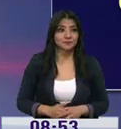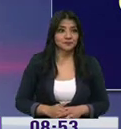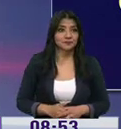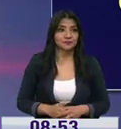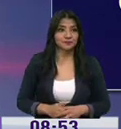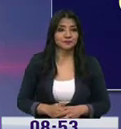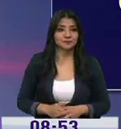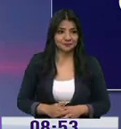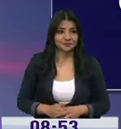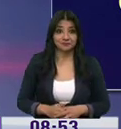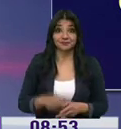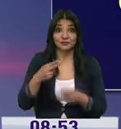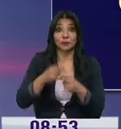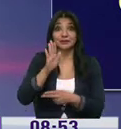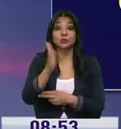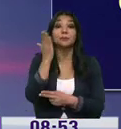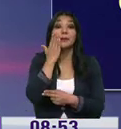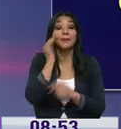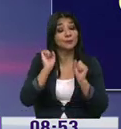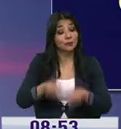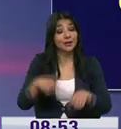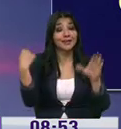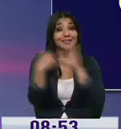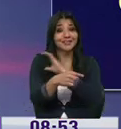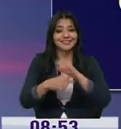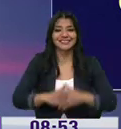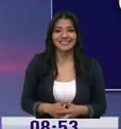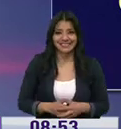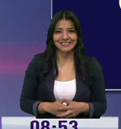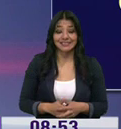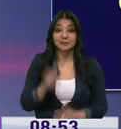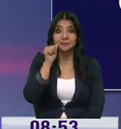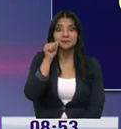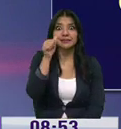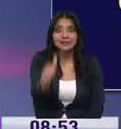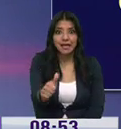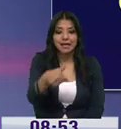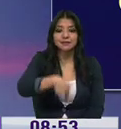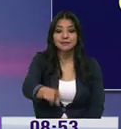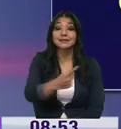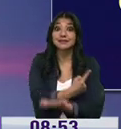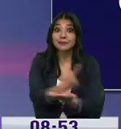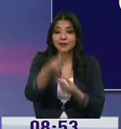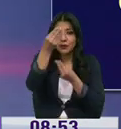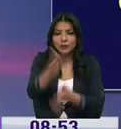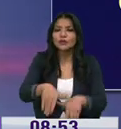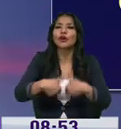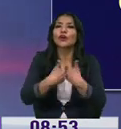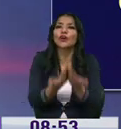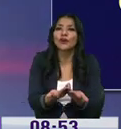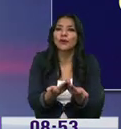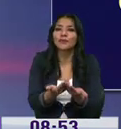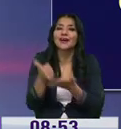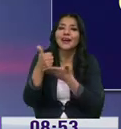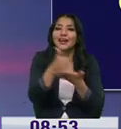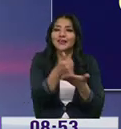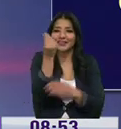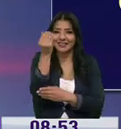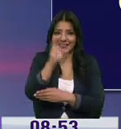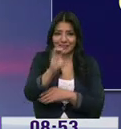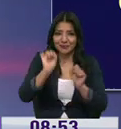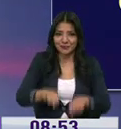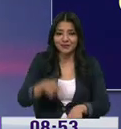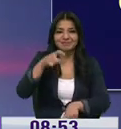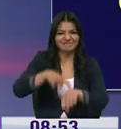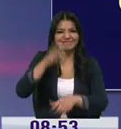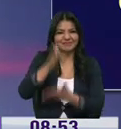22048278. A nombre de Gabriel Hernández. Muy bien, así que mañana y a lo largo de la semana les contaré cómo avanza ese dinerito que tenemos que llegar. Vamos para un